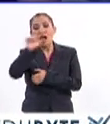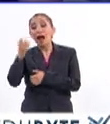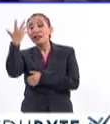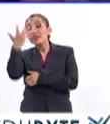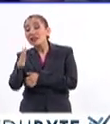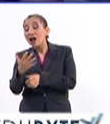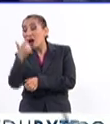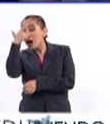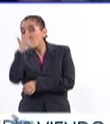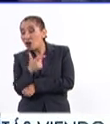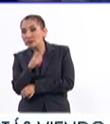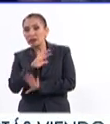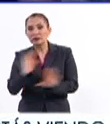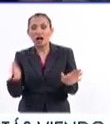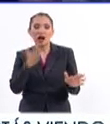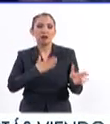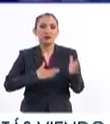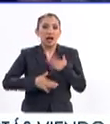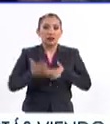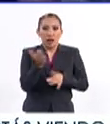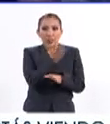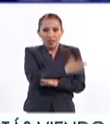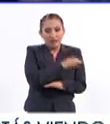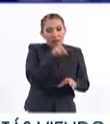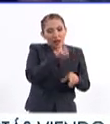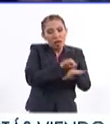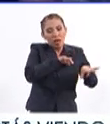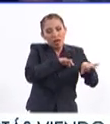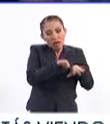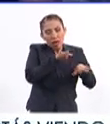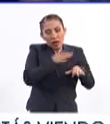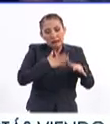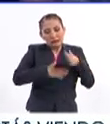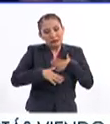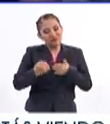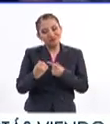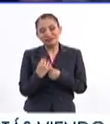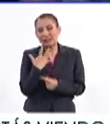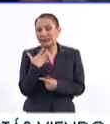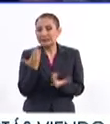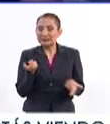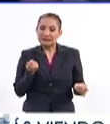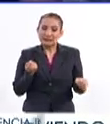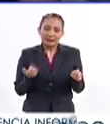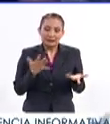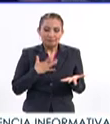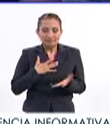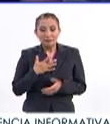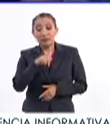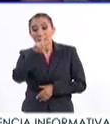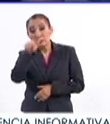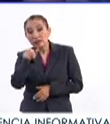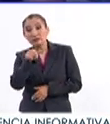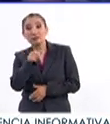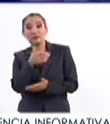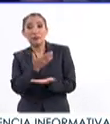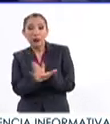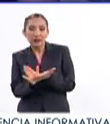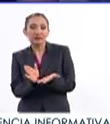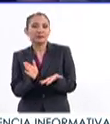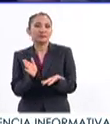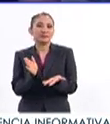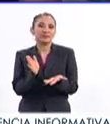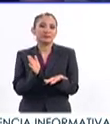a 10 de la noche, ya cuando el cansancio propio del día es lo que gobierna y luego todavía